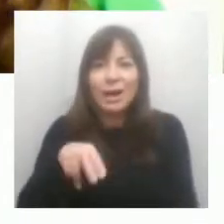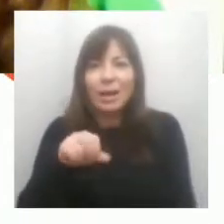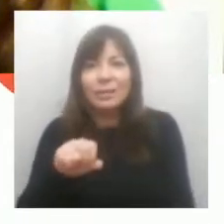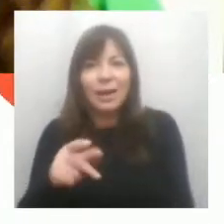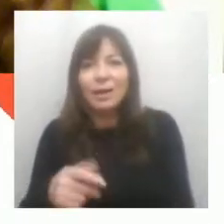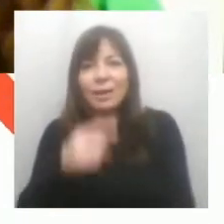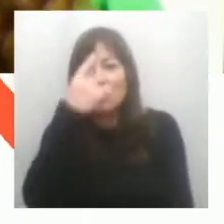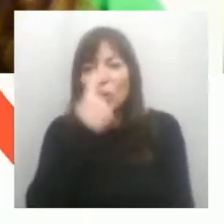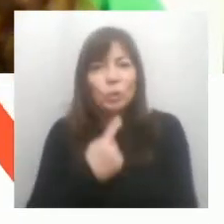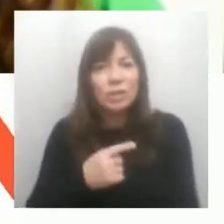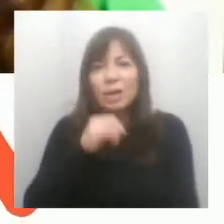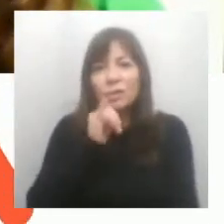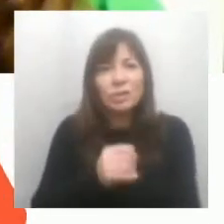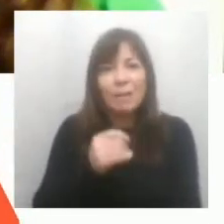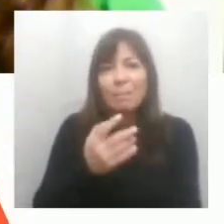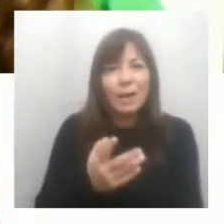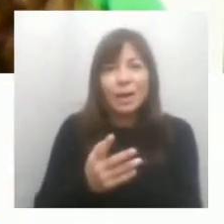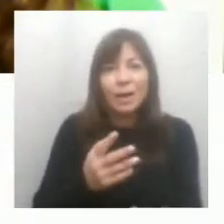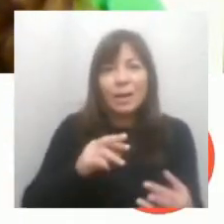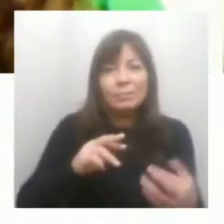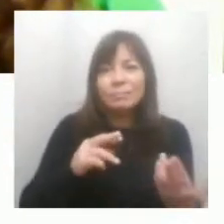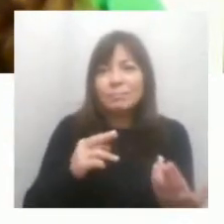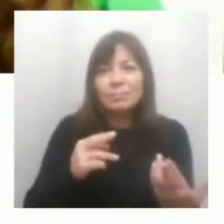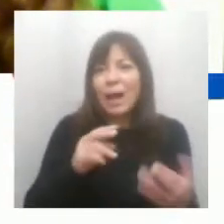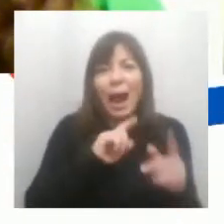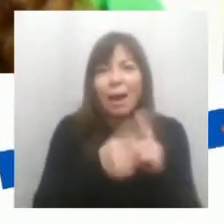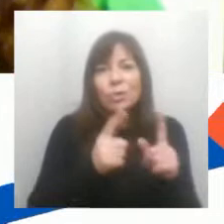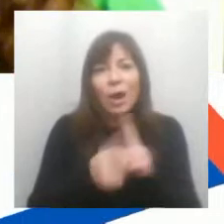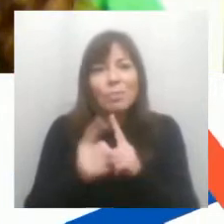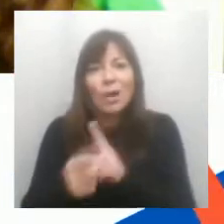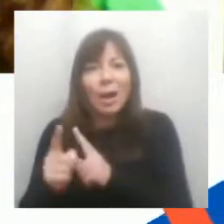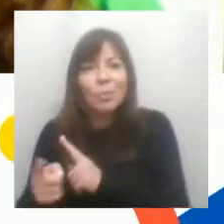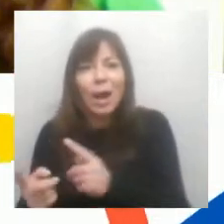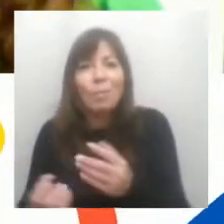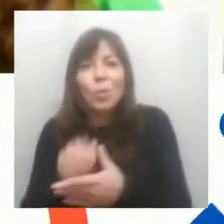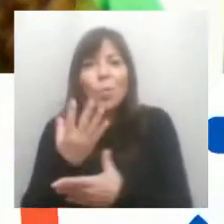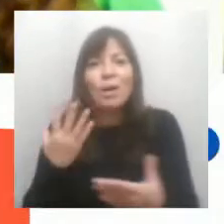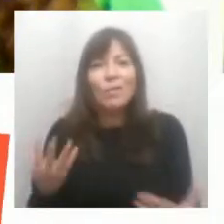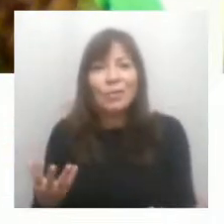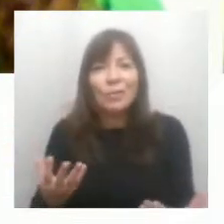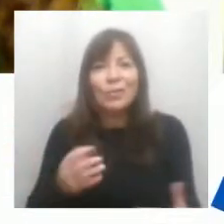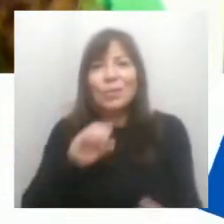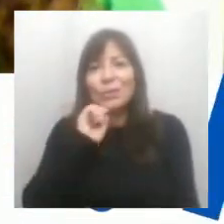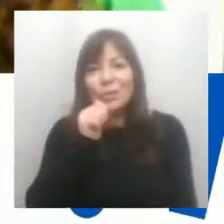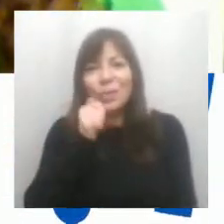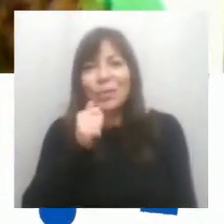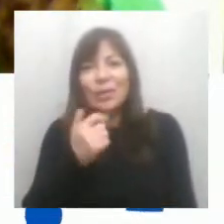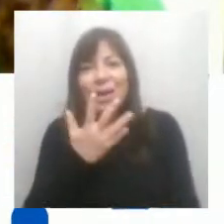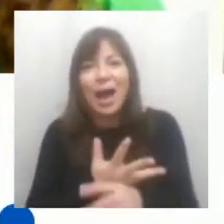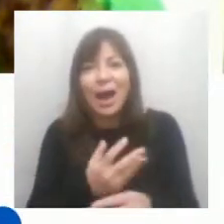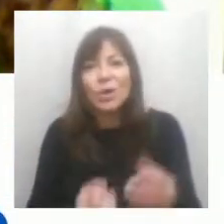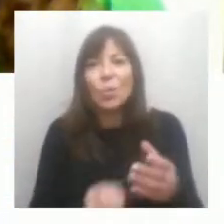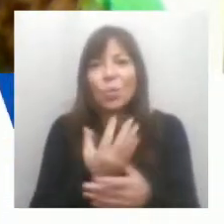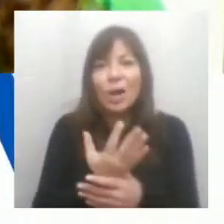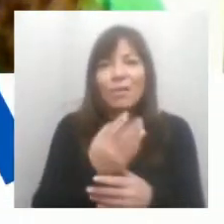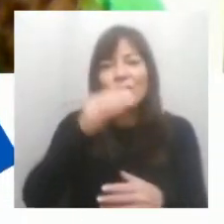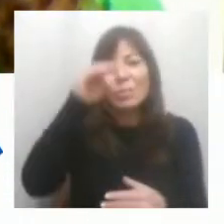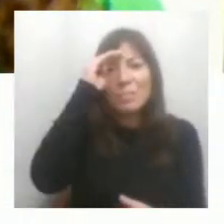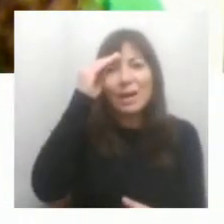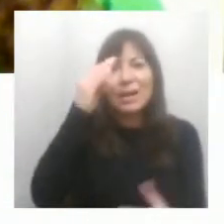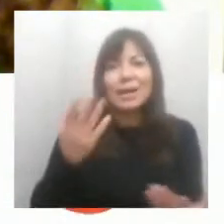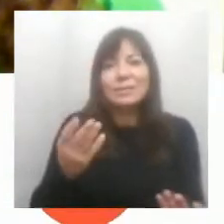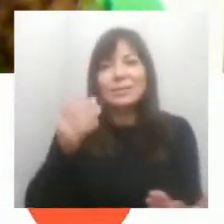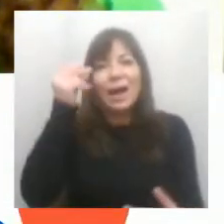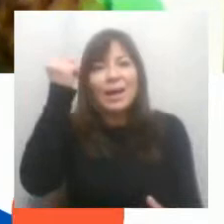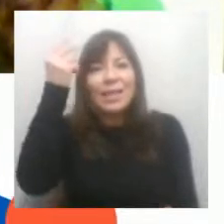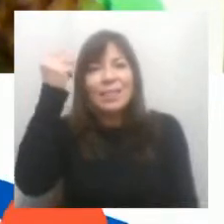cosas, siempre está renovando. Qué interesante eso, porque cada día hay algo nuevo. hay una experiencia nueva que crear, hay alguna idea a